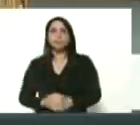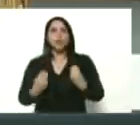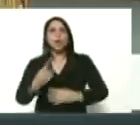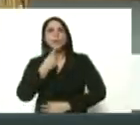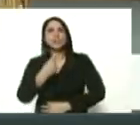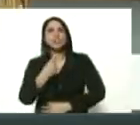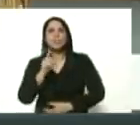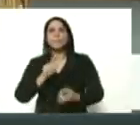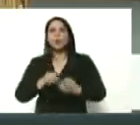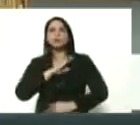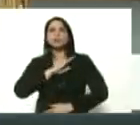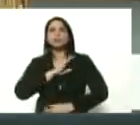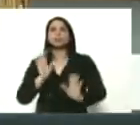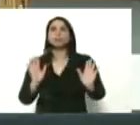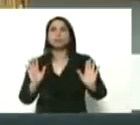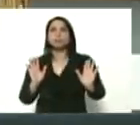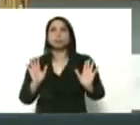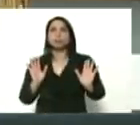dicen, Silvia?